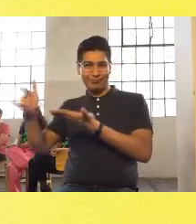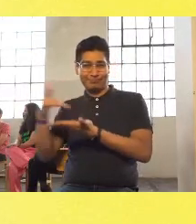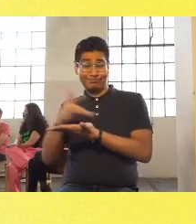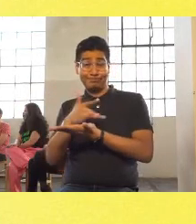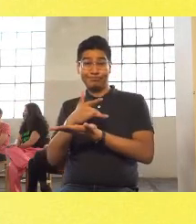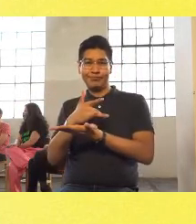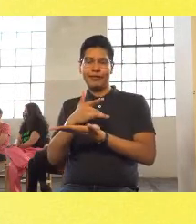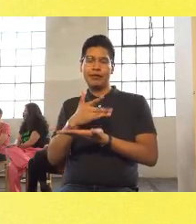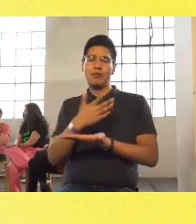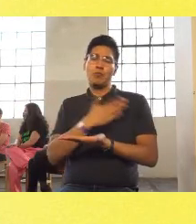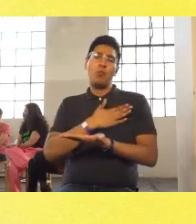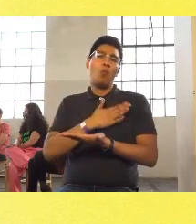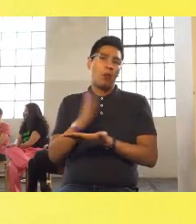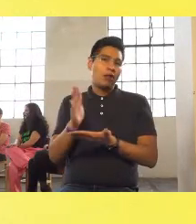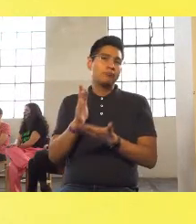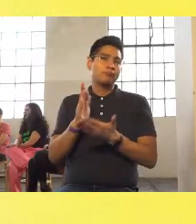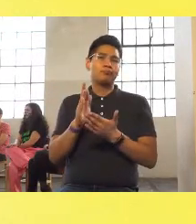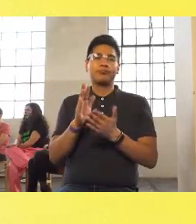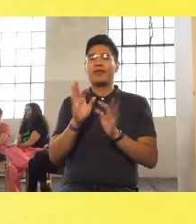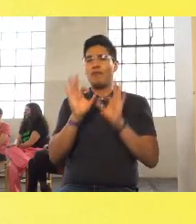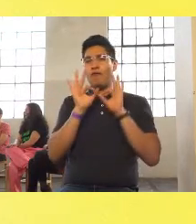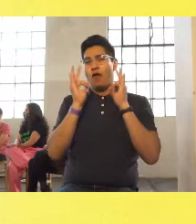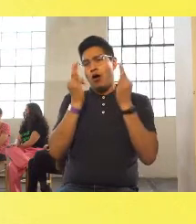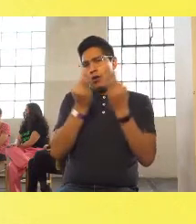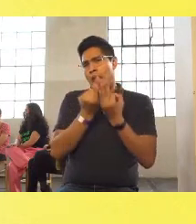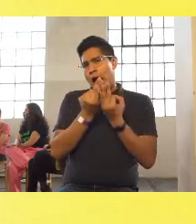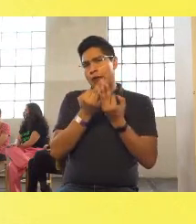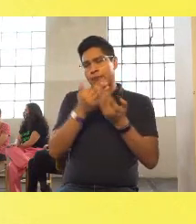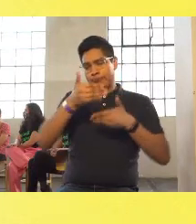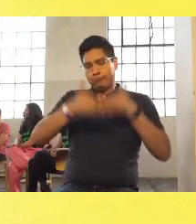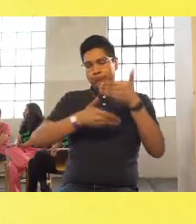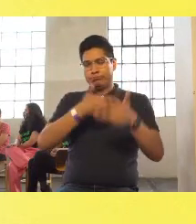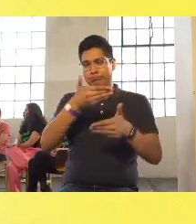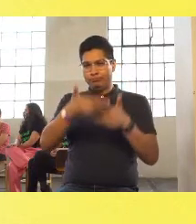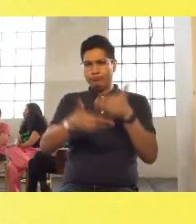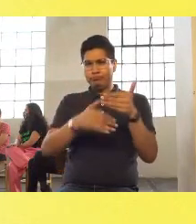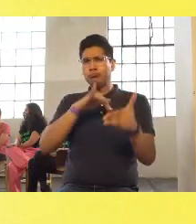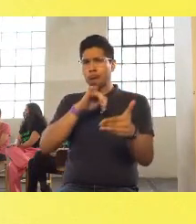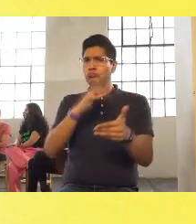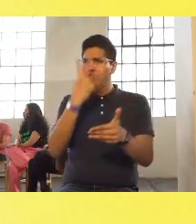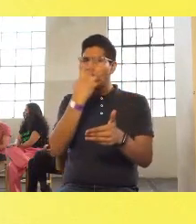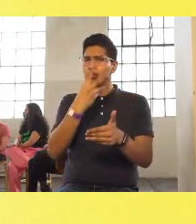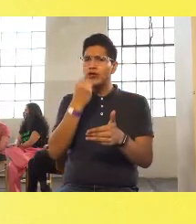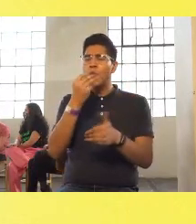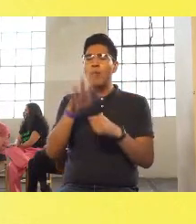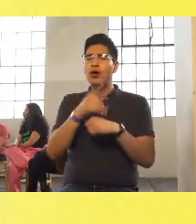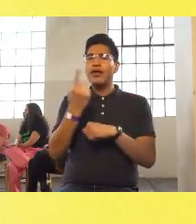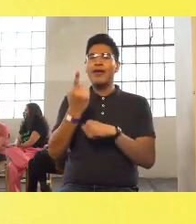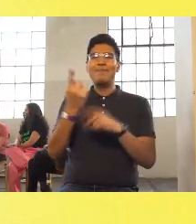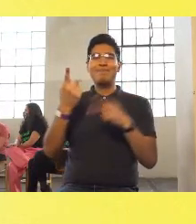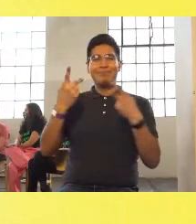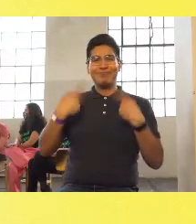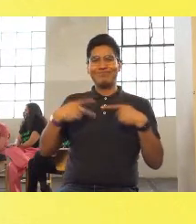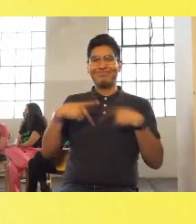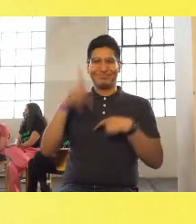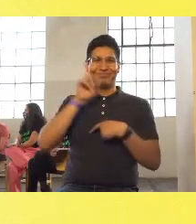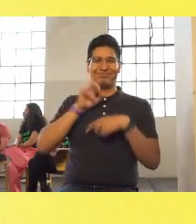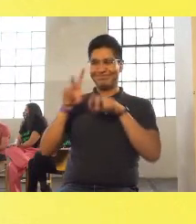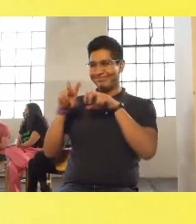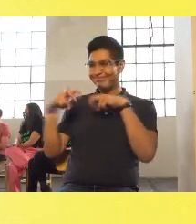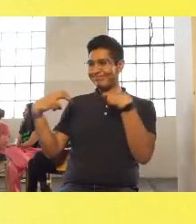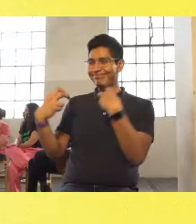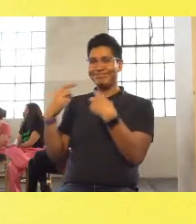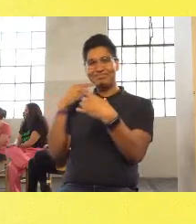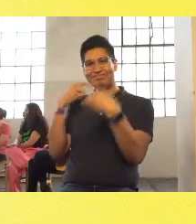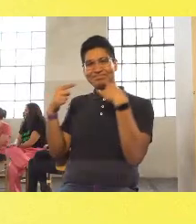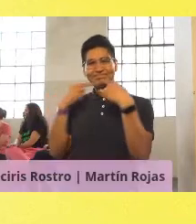siempre como de escucharnos a todas, ¿no? Como en serio, como escuchar qué es lo que más nos mueve, qué es lo que más nos enoja, qué es lo que más nos